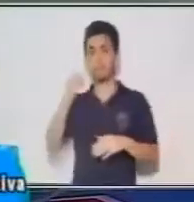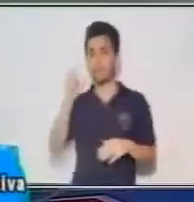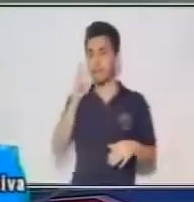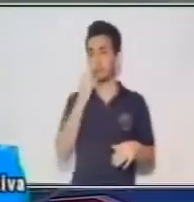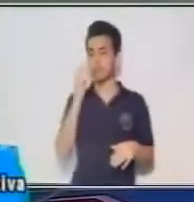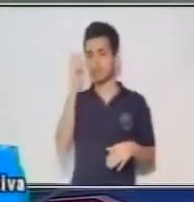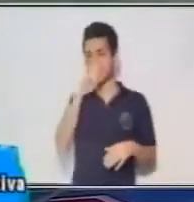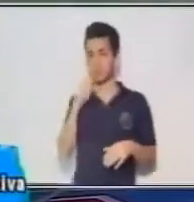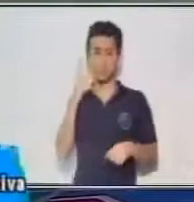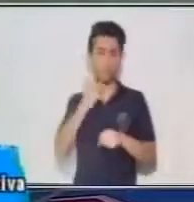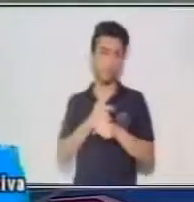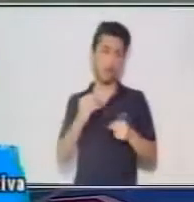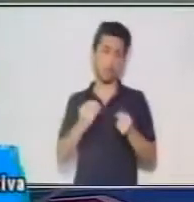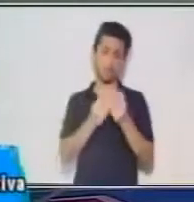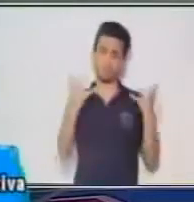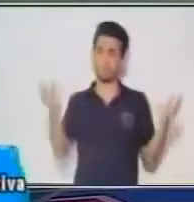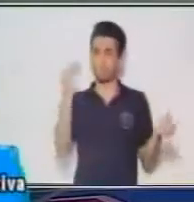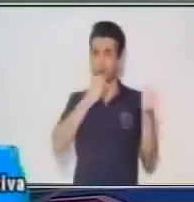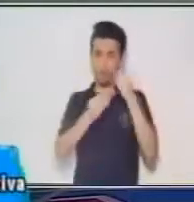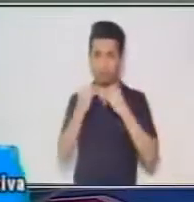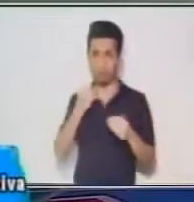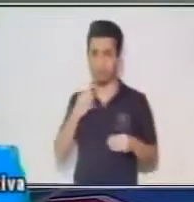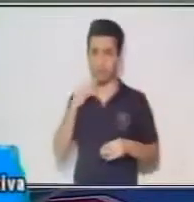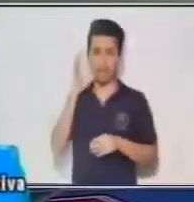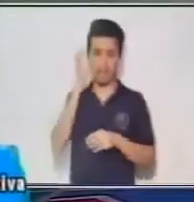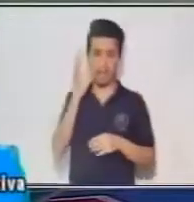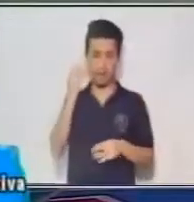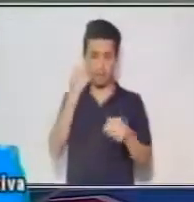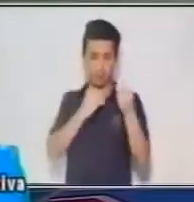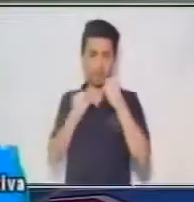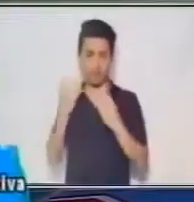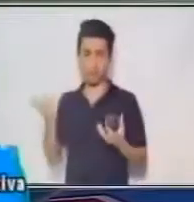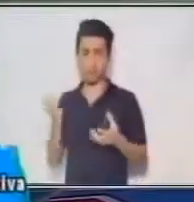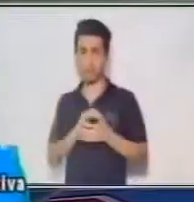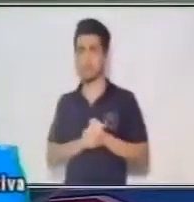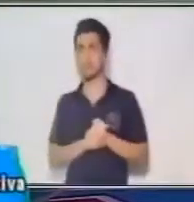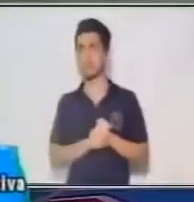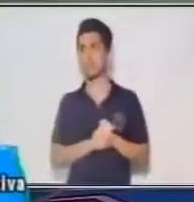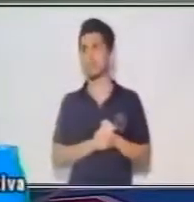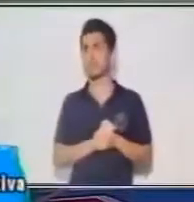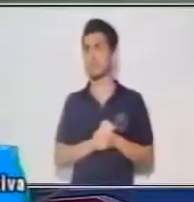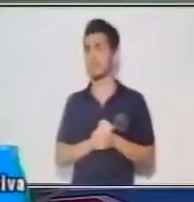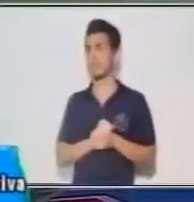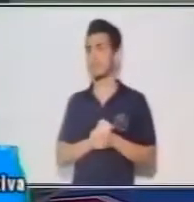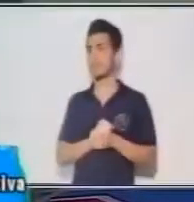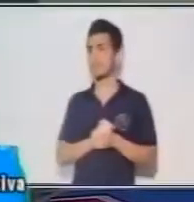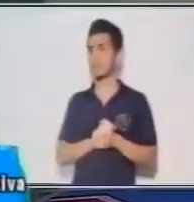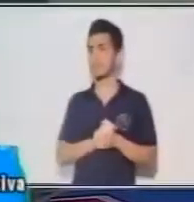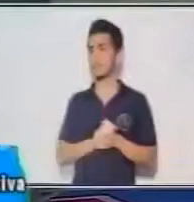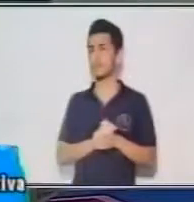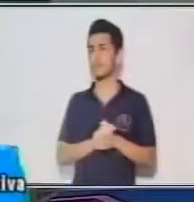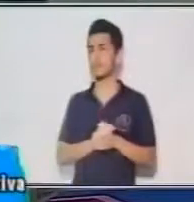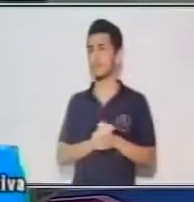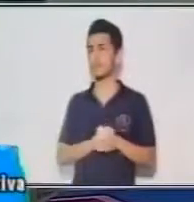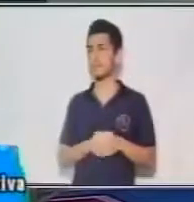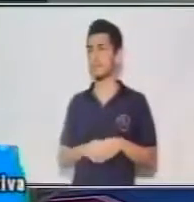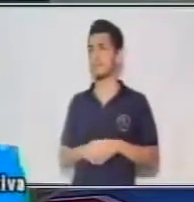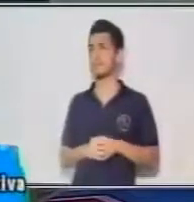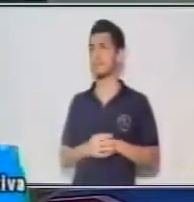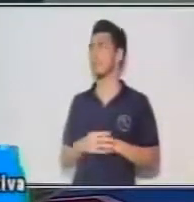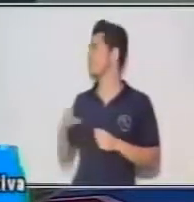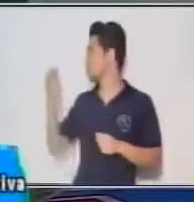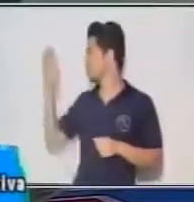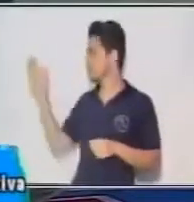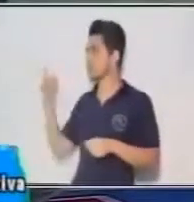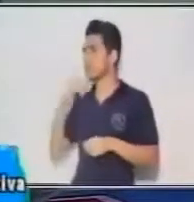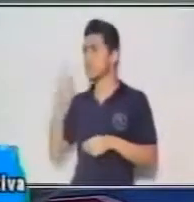país muy variado y rico en la alimentación. Ahora bien, vamos con un ejemplo de un